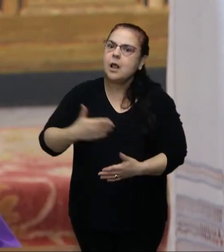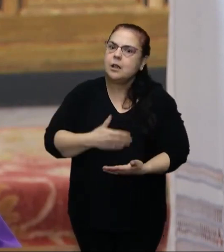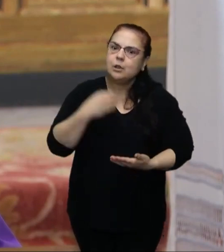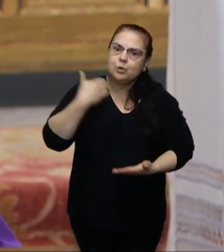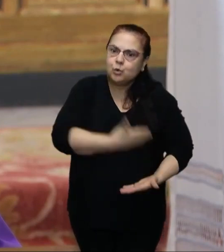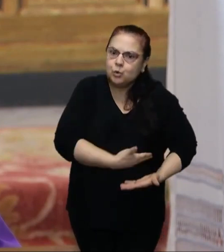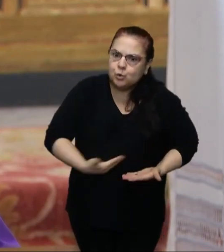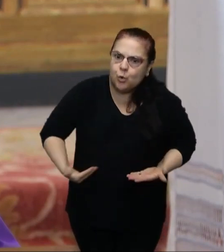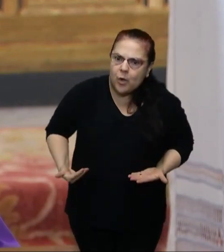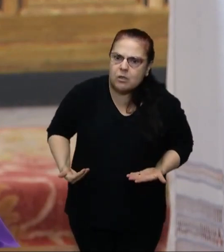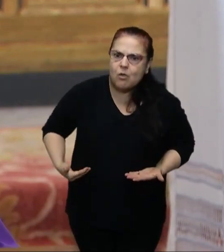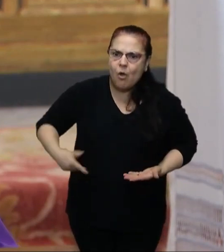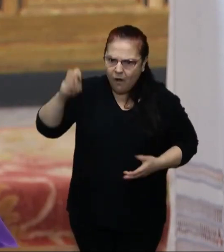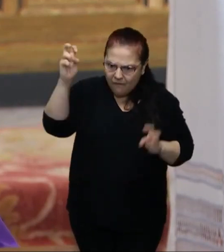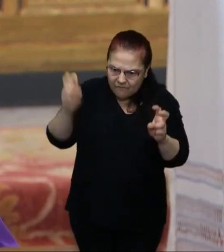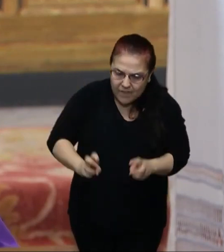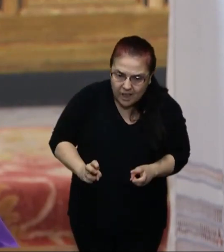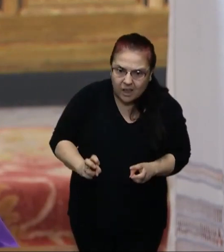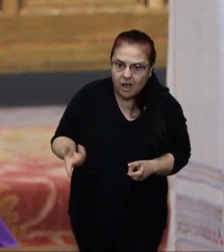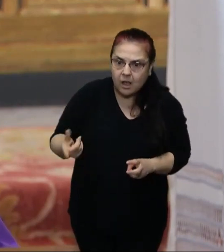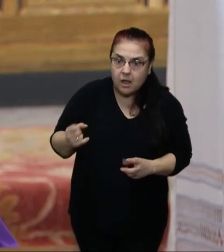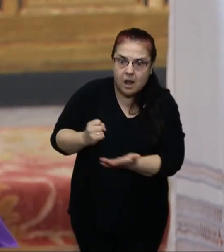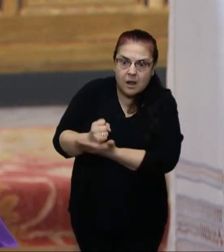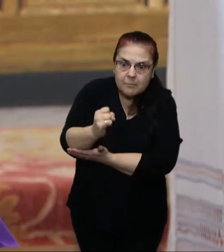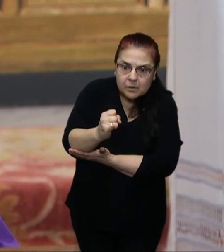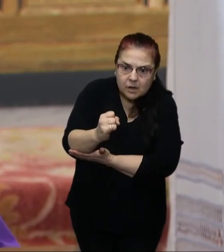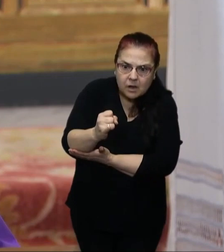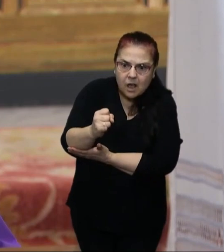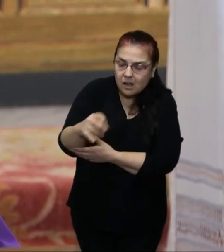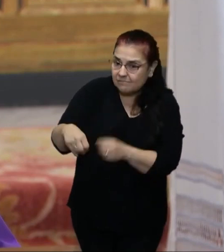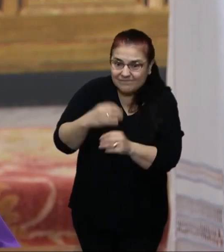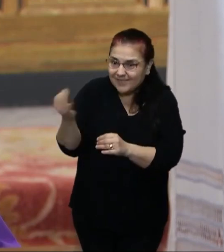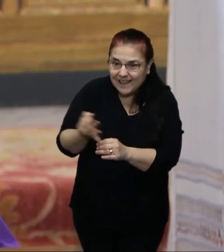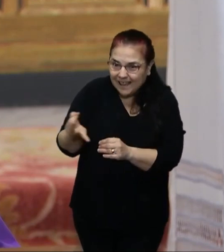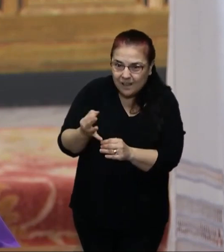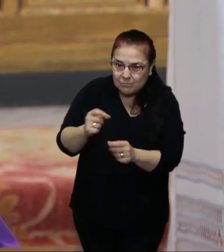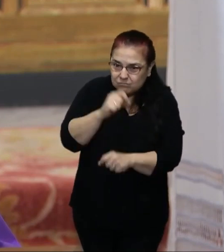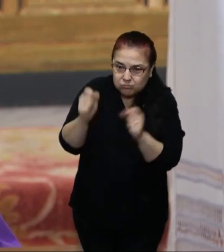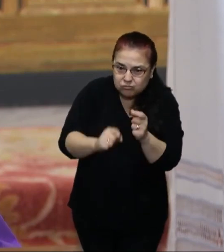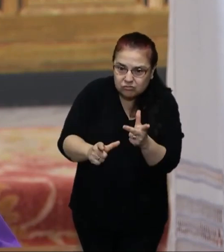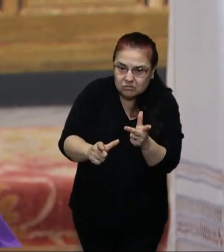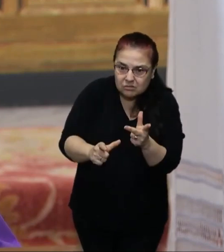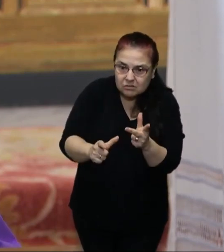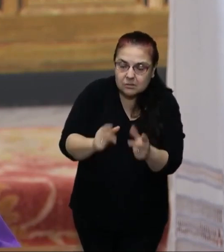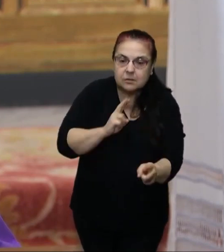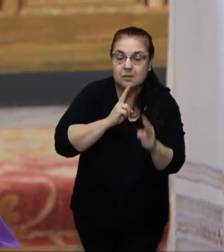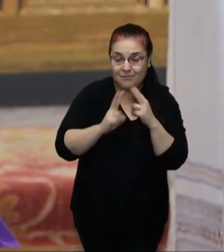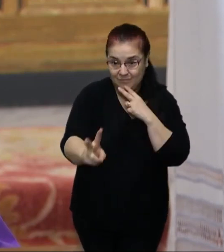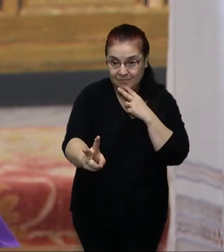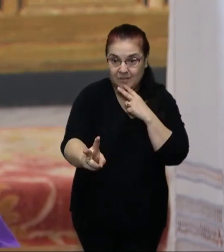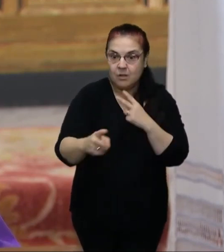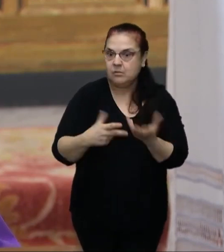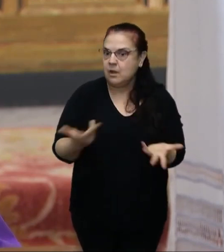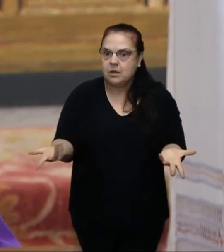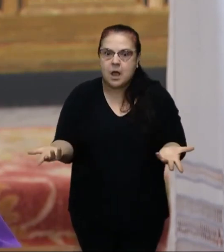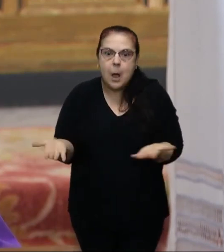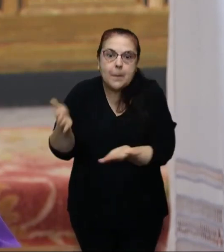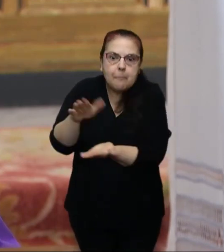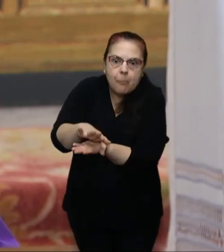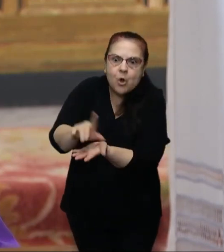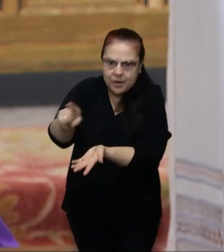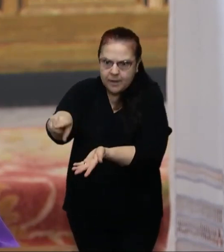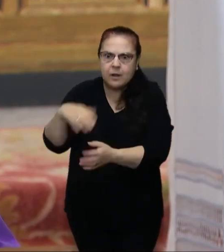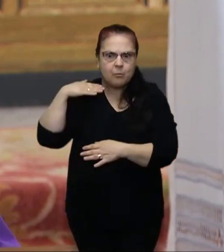viña, ¿qué hará con aquellos labradores? Le contestan: hará morir de mala muerte a